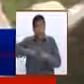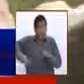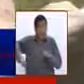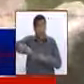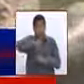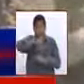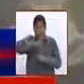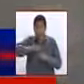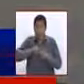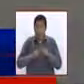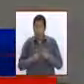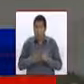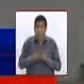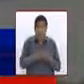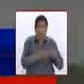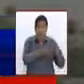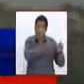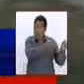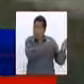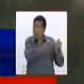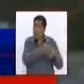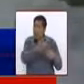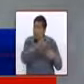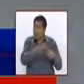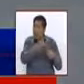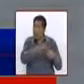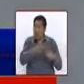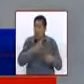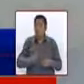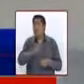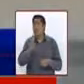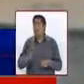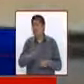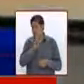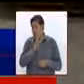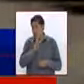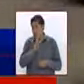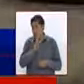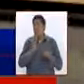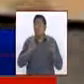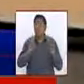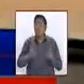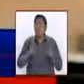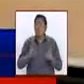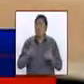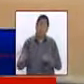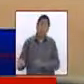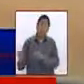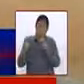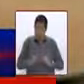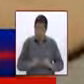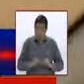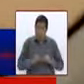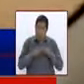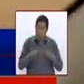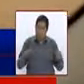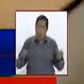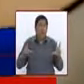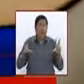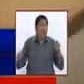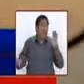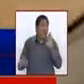alrededores, circundan caminos de herradura. Caminos de herradura que son utilizados por contrabandistas para internar la mercadería